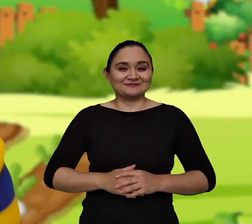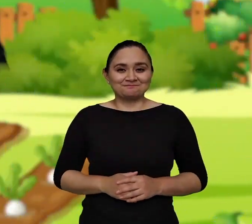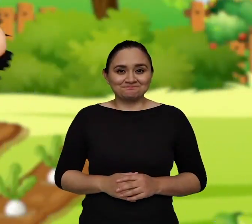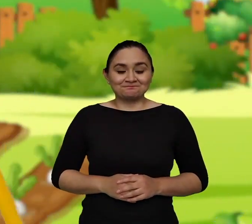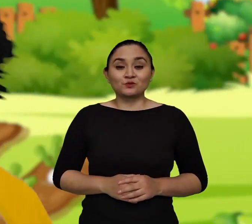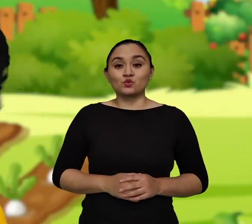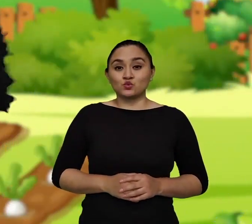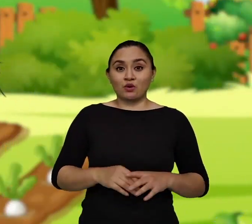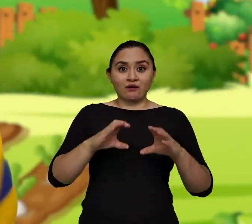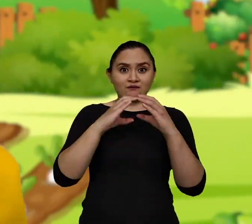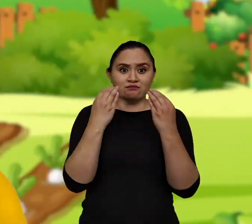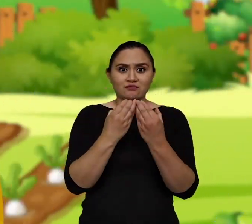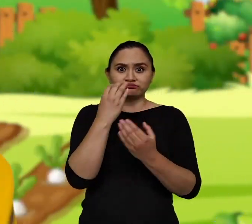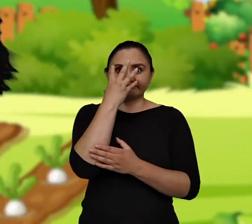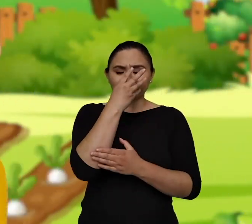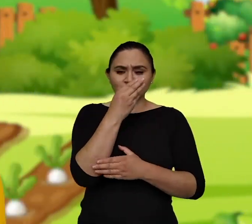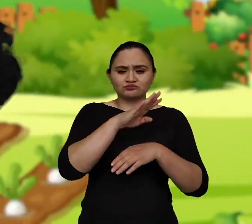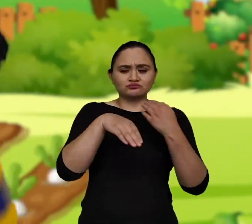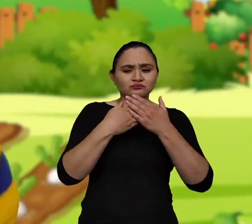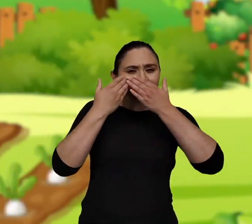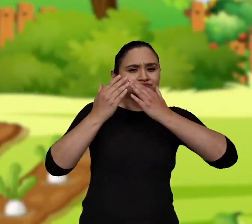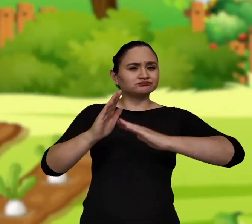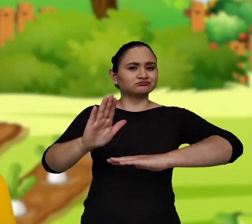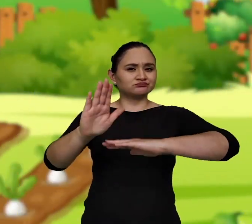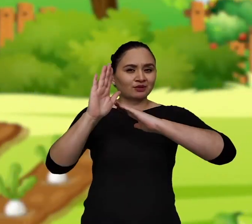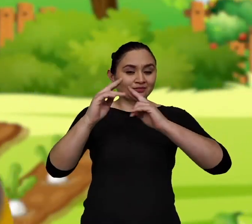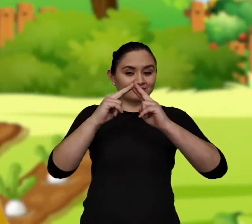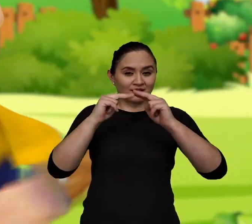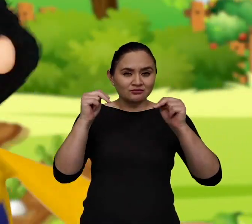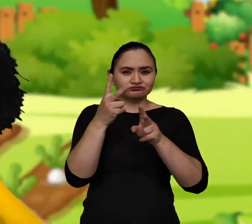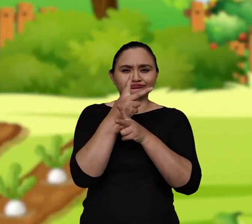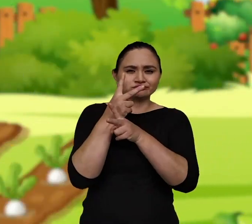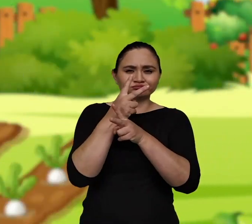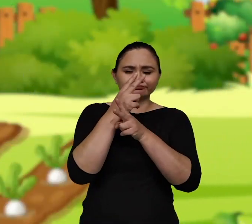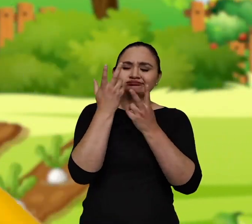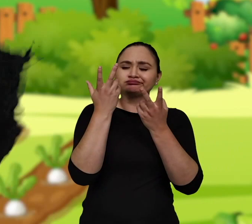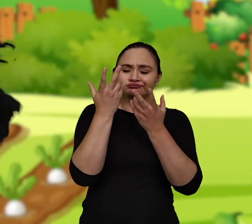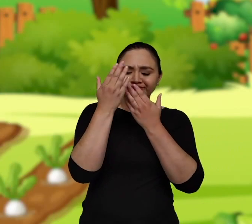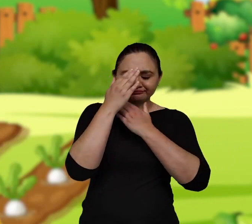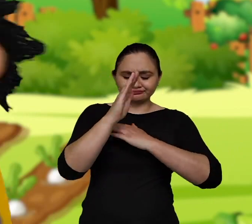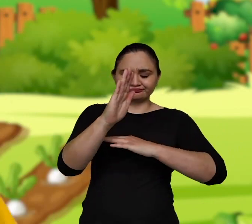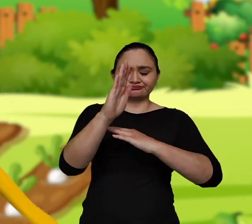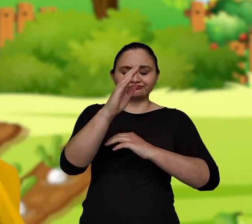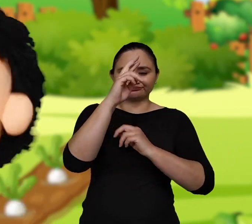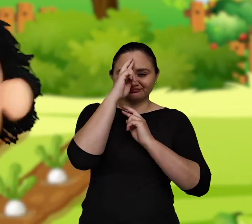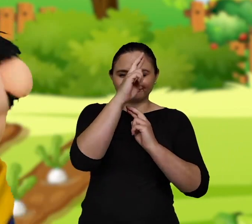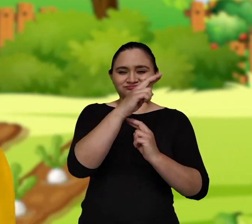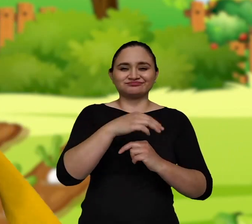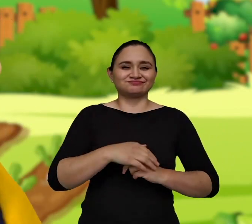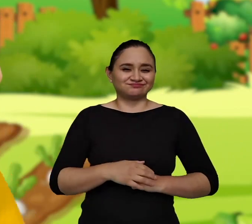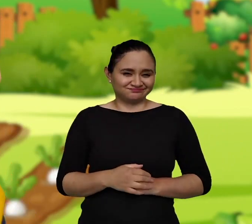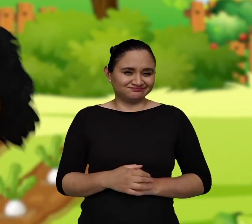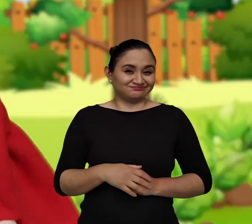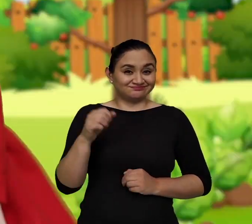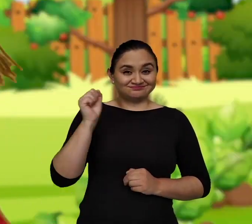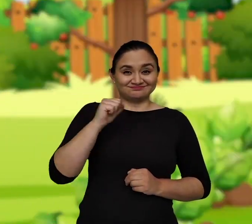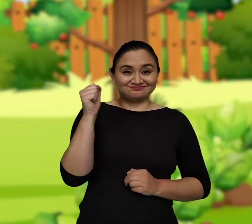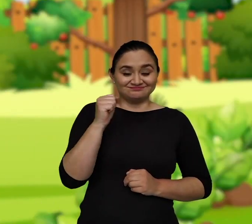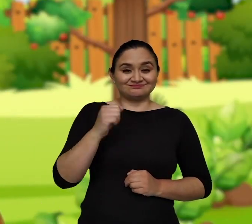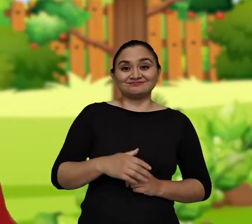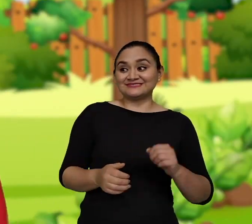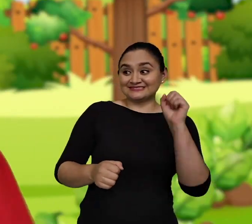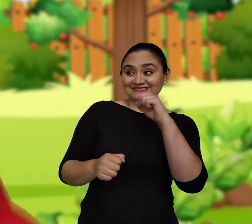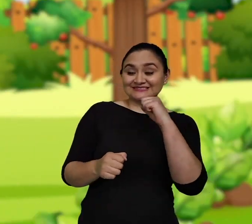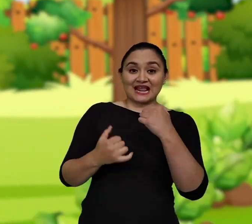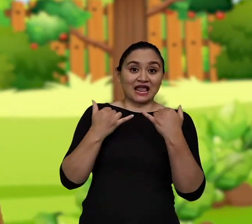¡Qué linda clase! Nos comprometemos a respetar y cuidar la naturaleza, ¡sí!